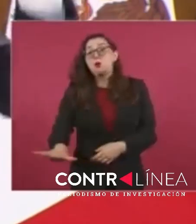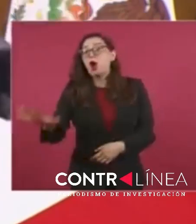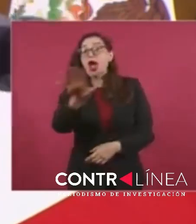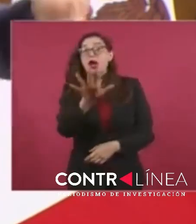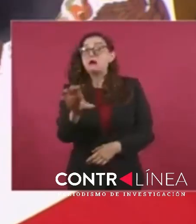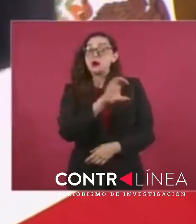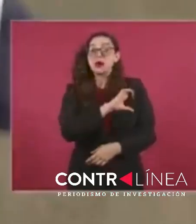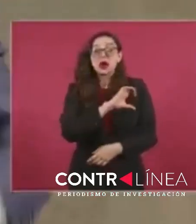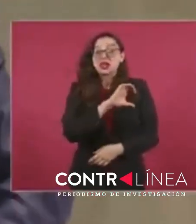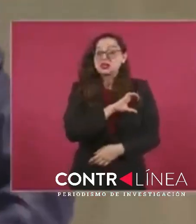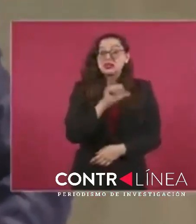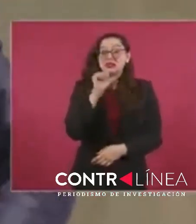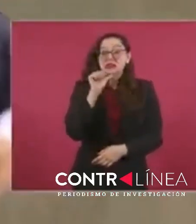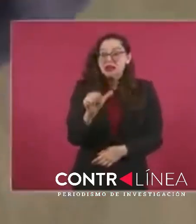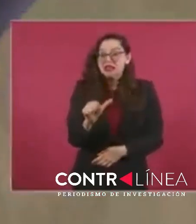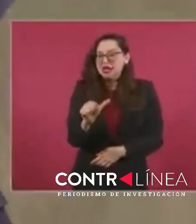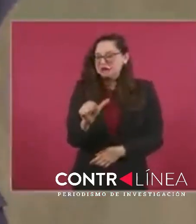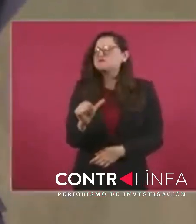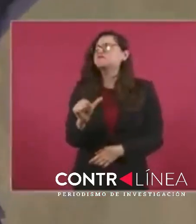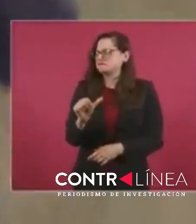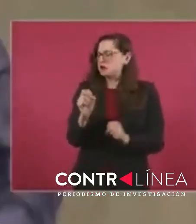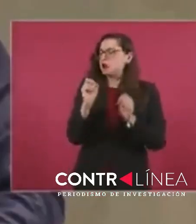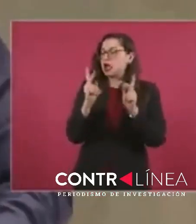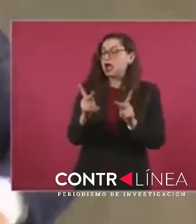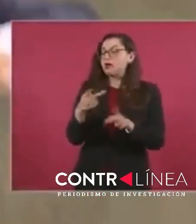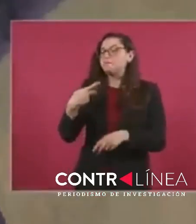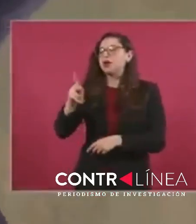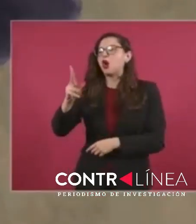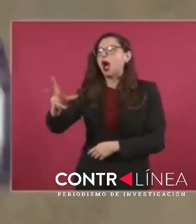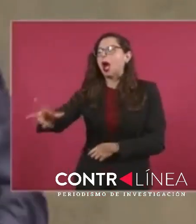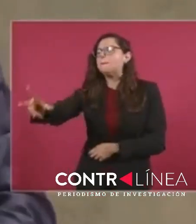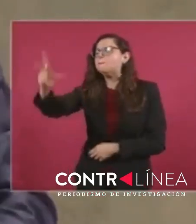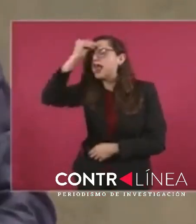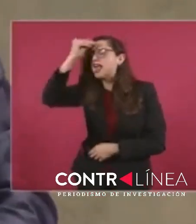que aprender a respetarlo, cuando menos.